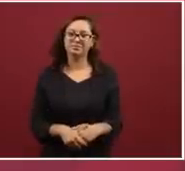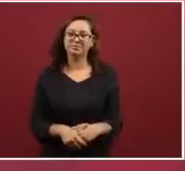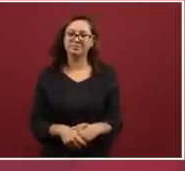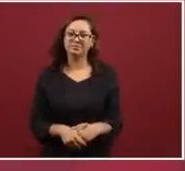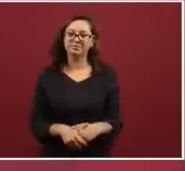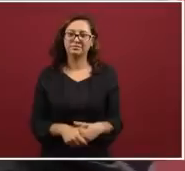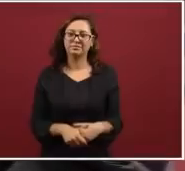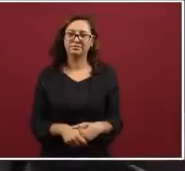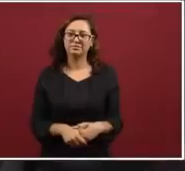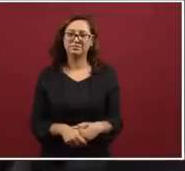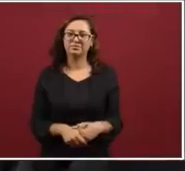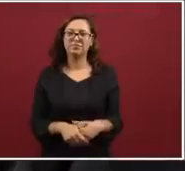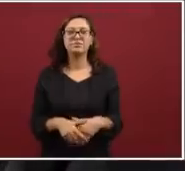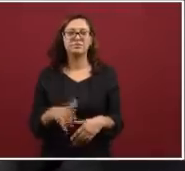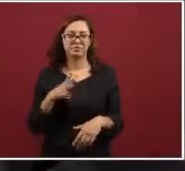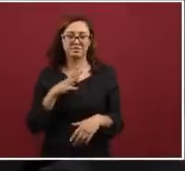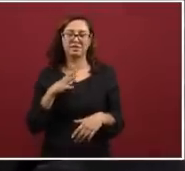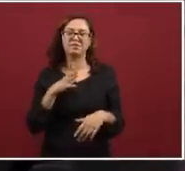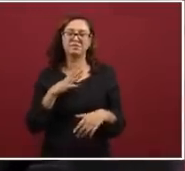hasta bailongo,